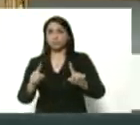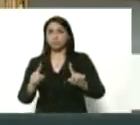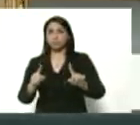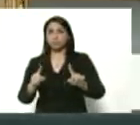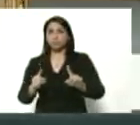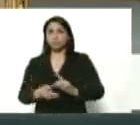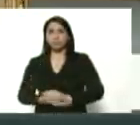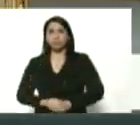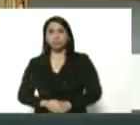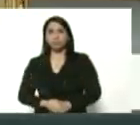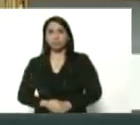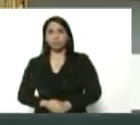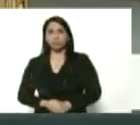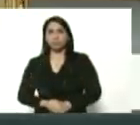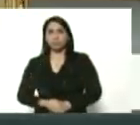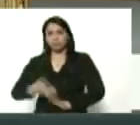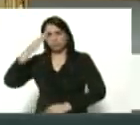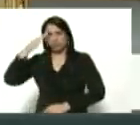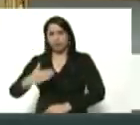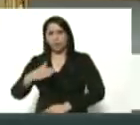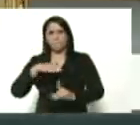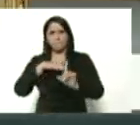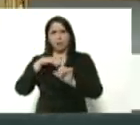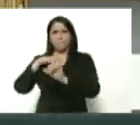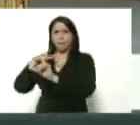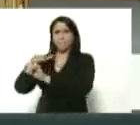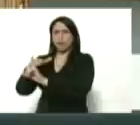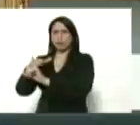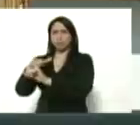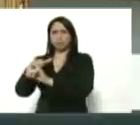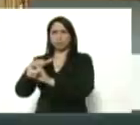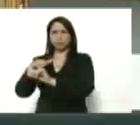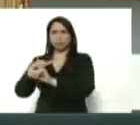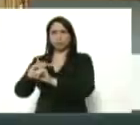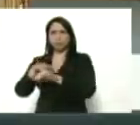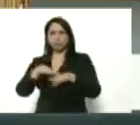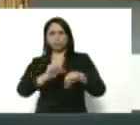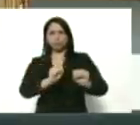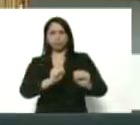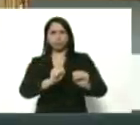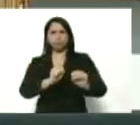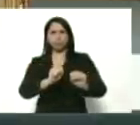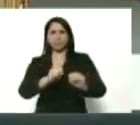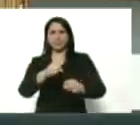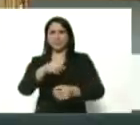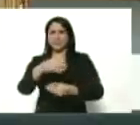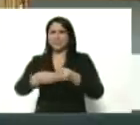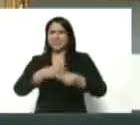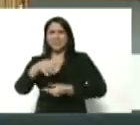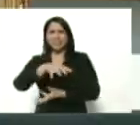escalada militar de amenaza y de intervención que llevara